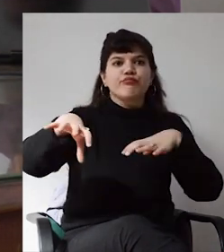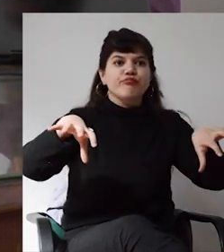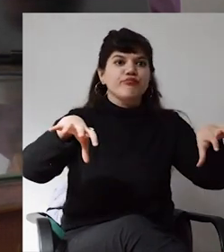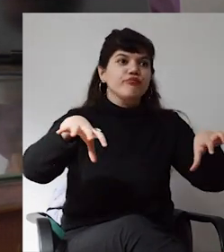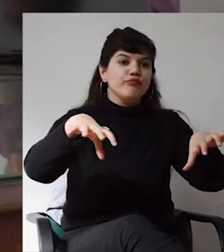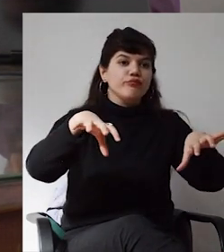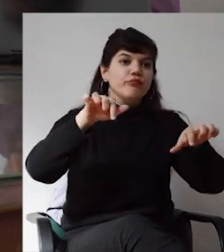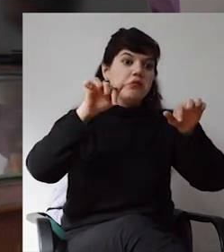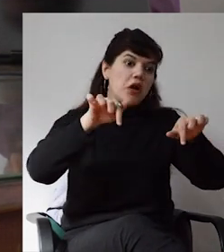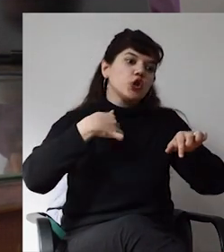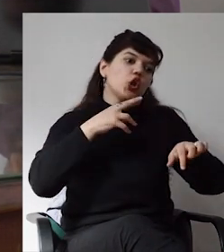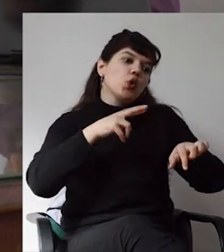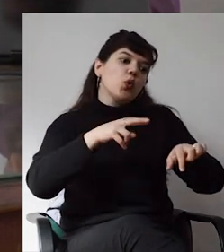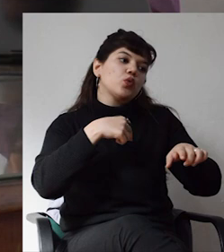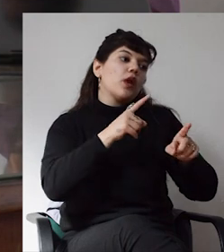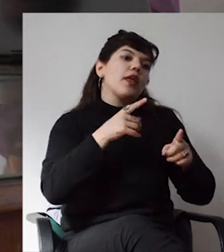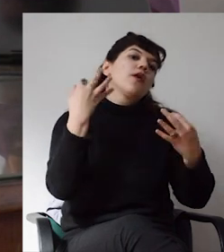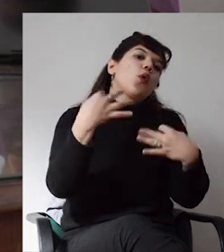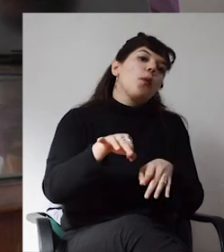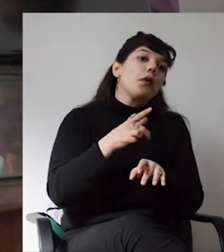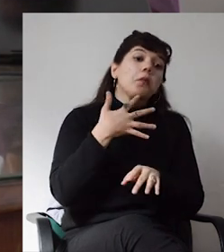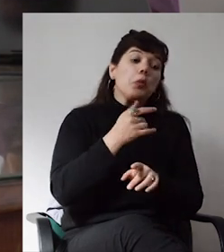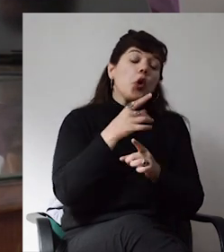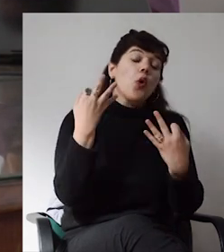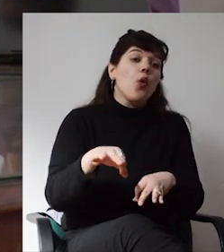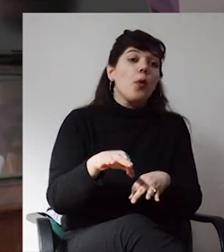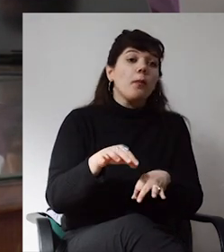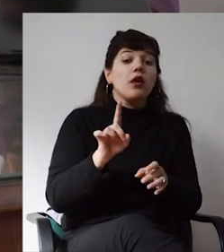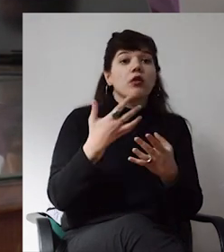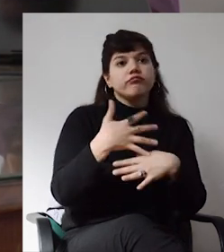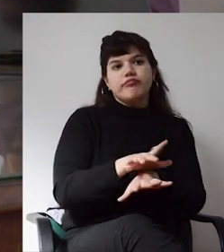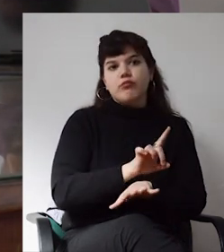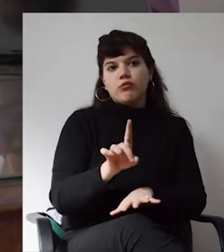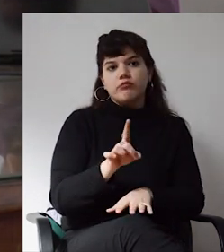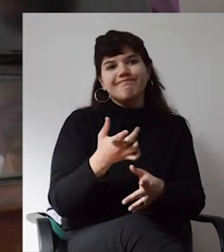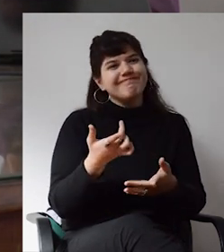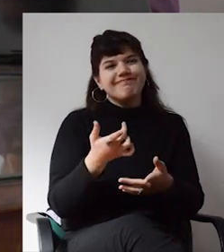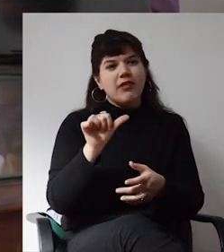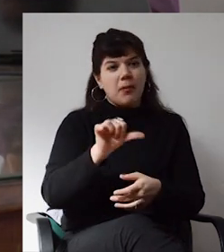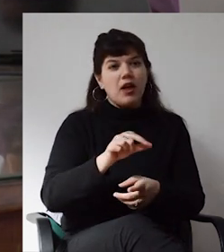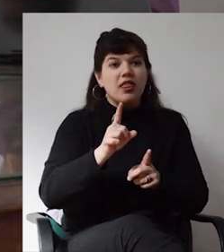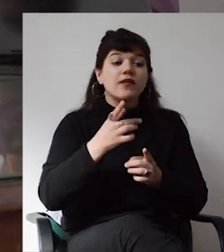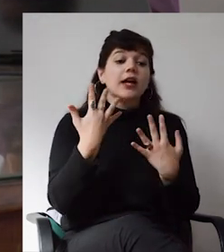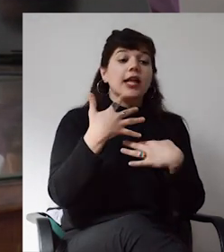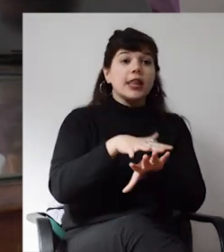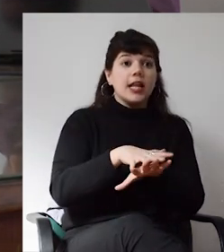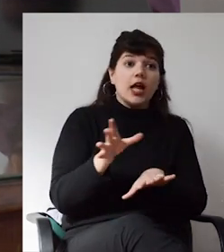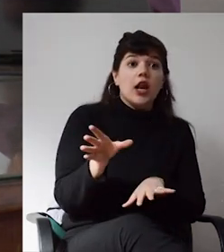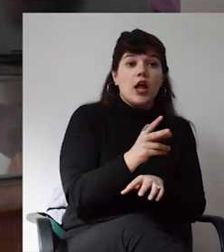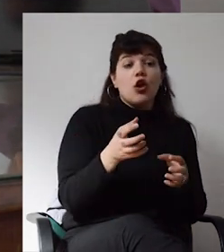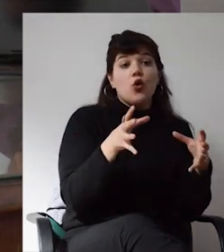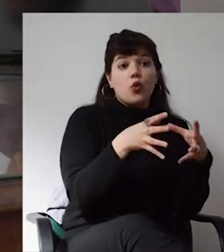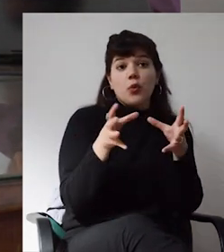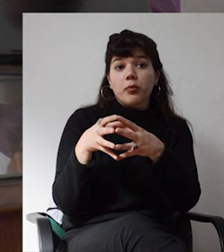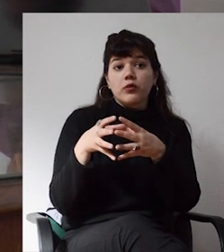bueno, esto es lo que resolvimos, hay que cumplir esto, sino integrarlo en lo que es la